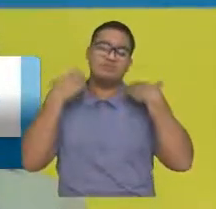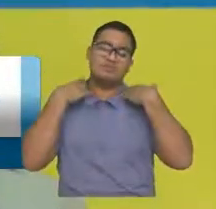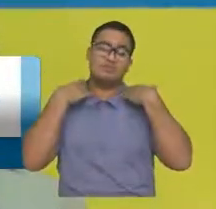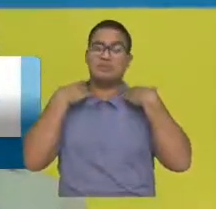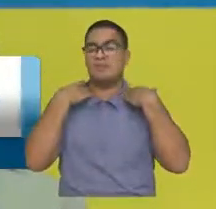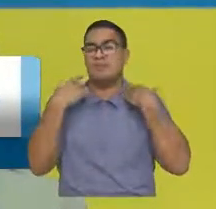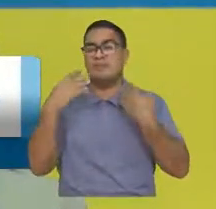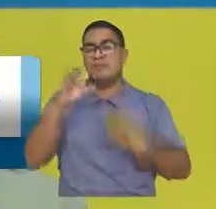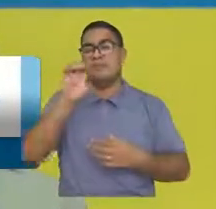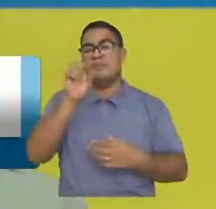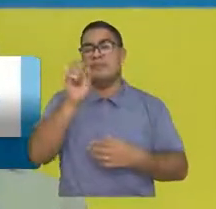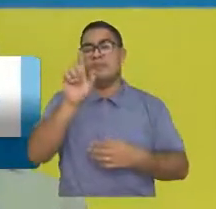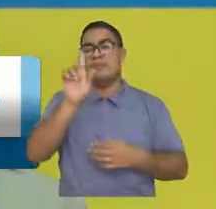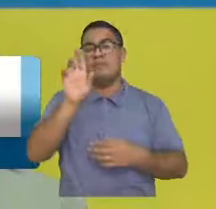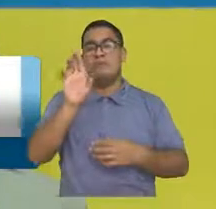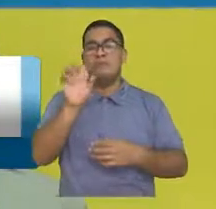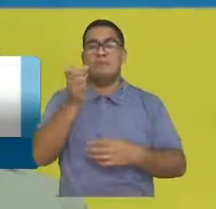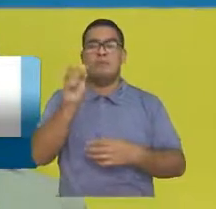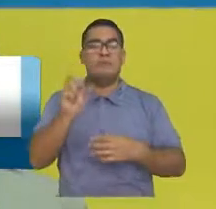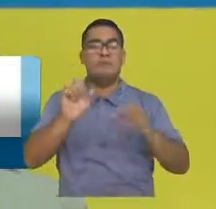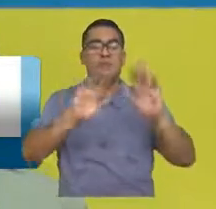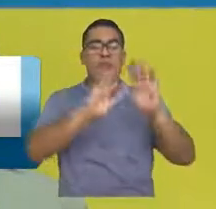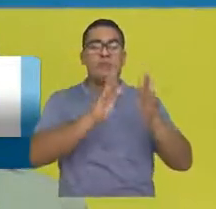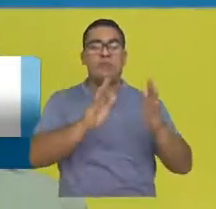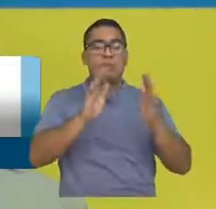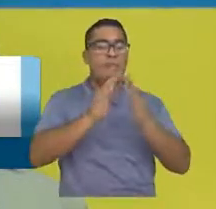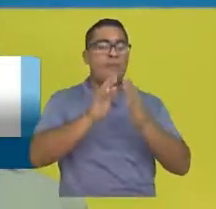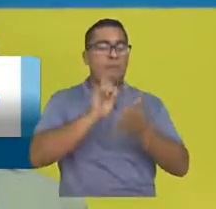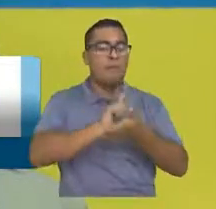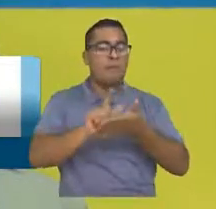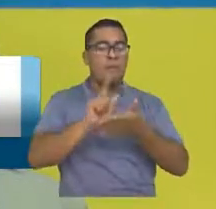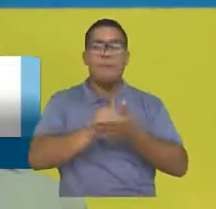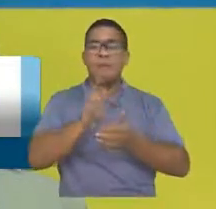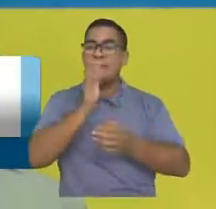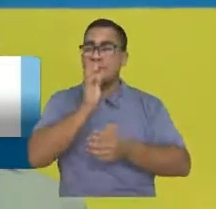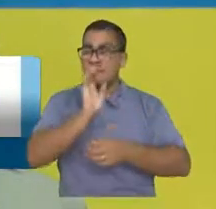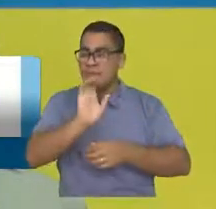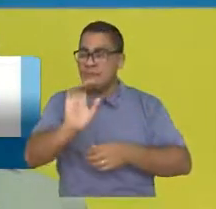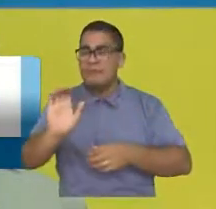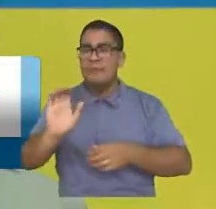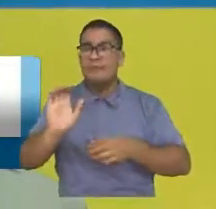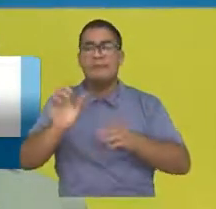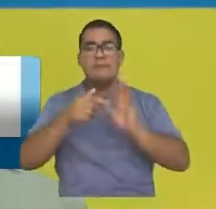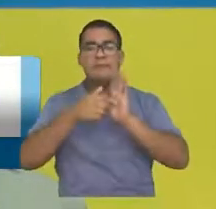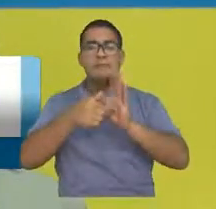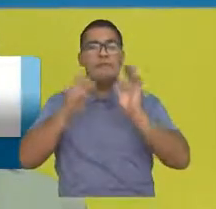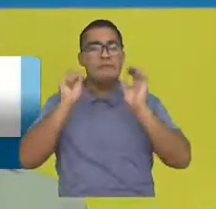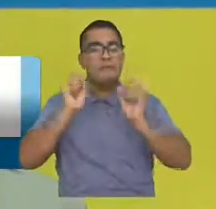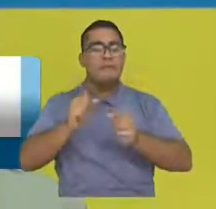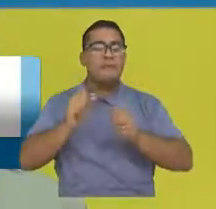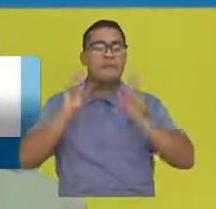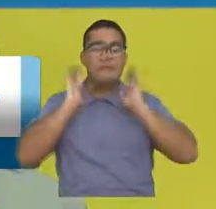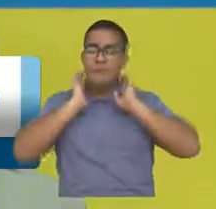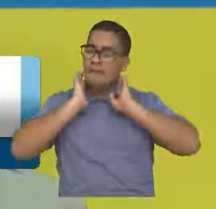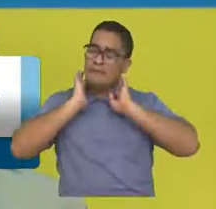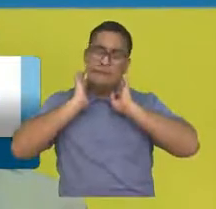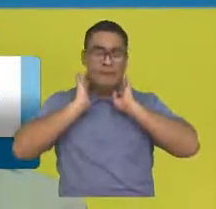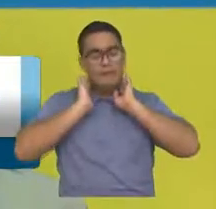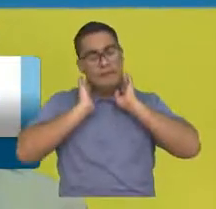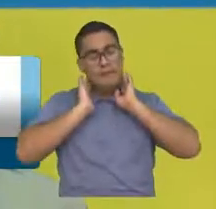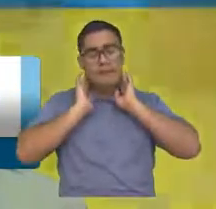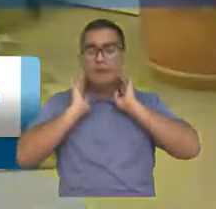licenciada? Aparte de las amas de casa, los niños, por ejemplo, suelen estresarse los niños. Estamos hablando de niños que andan